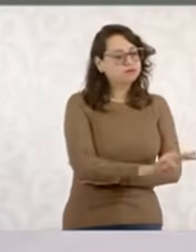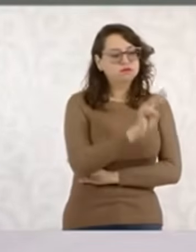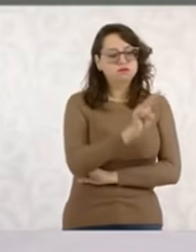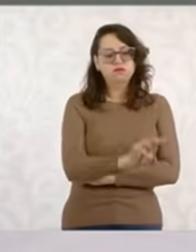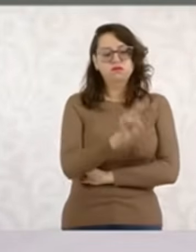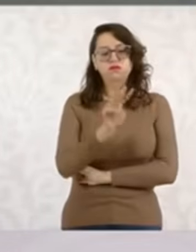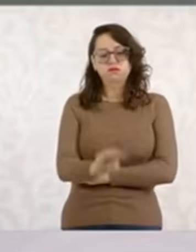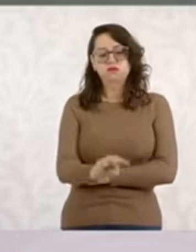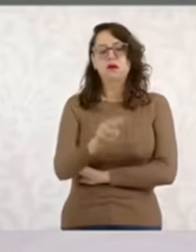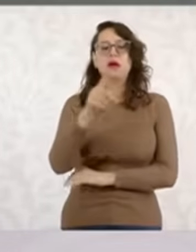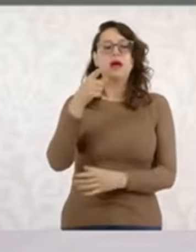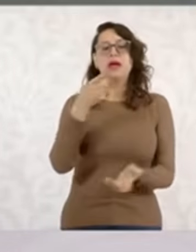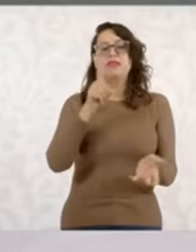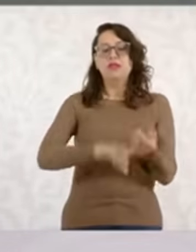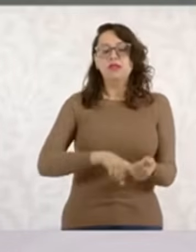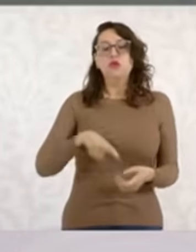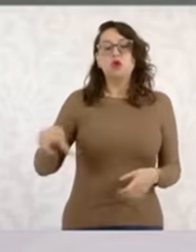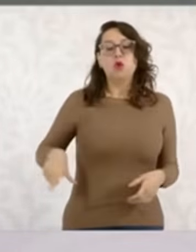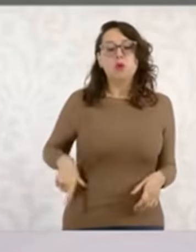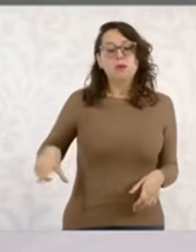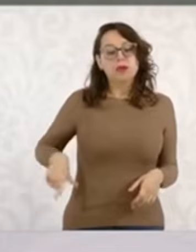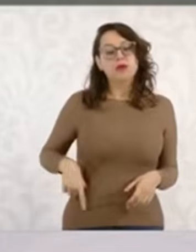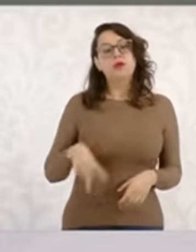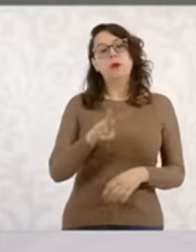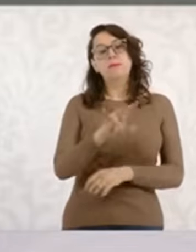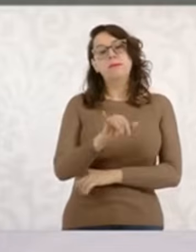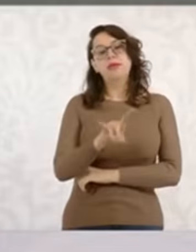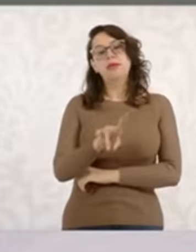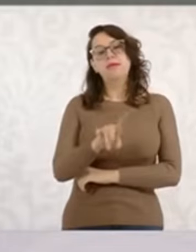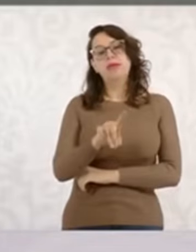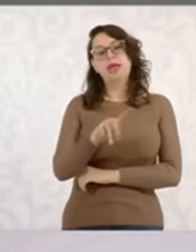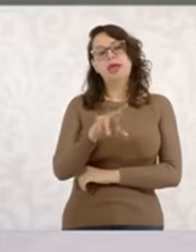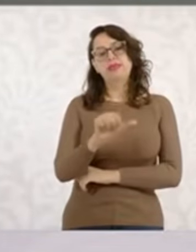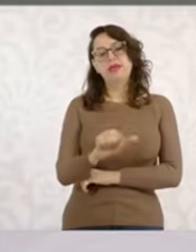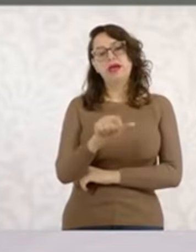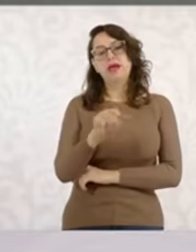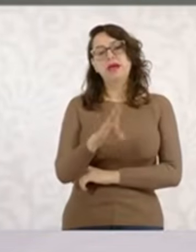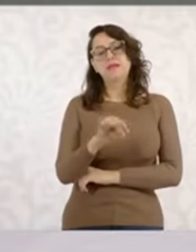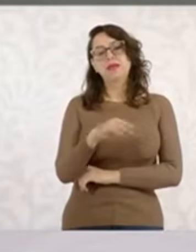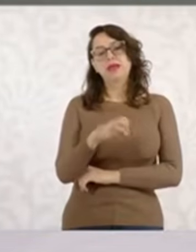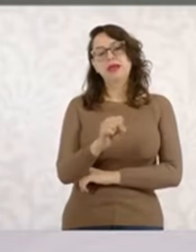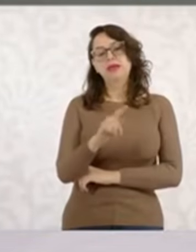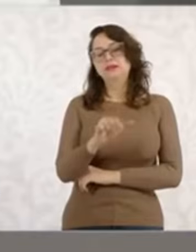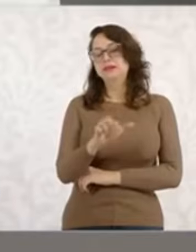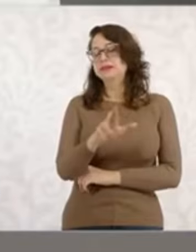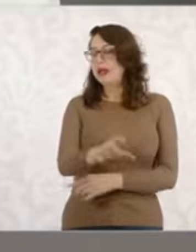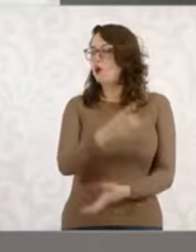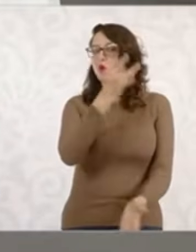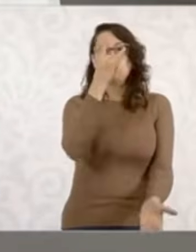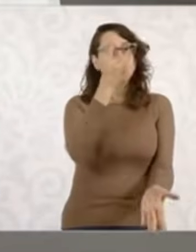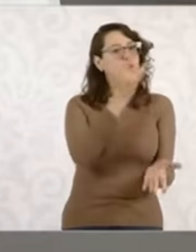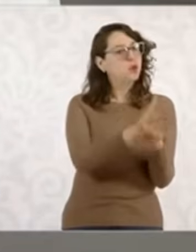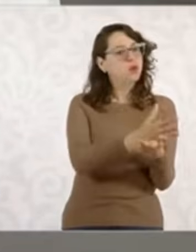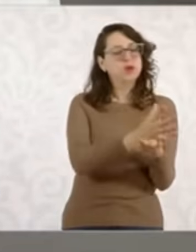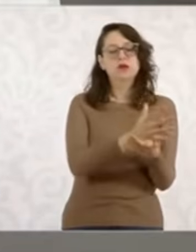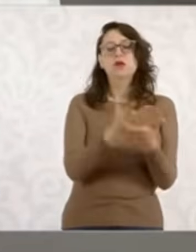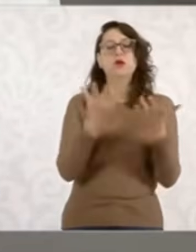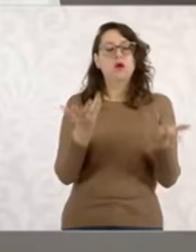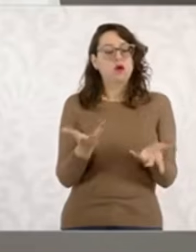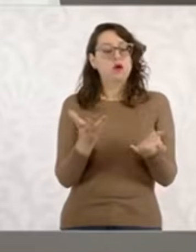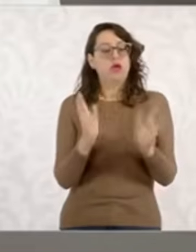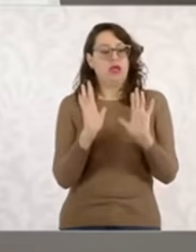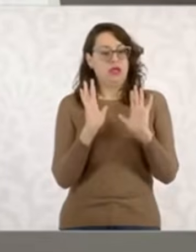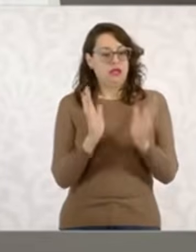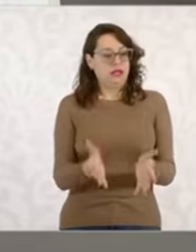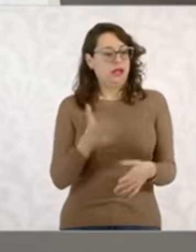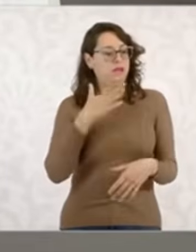viviendabienestar.gov.mx accedan para todas las dudas y aclaraciones. Ya los compañeros Yamneli, Octavio